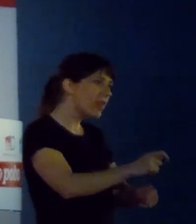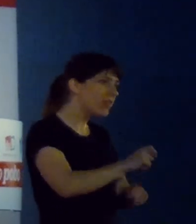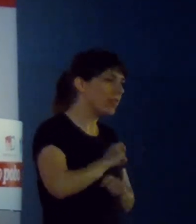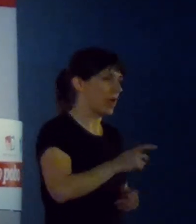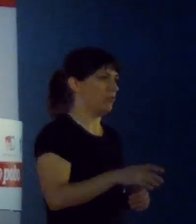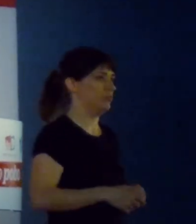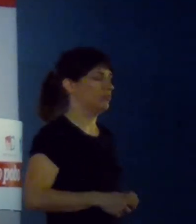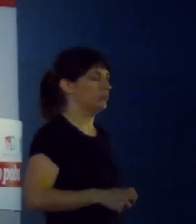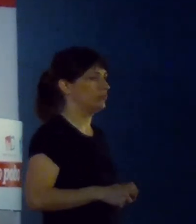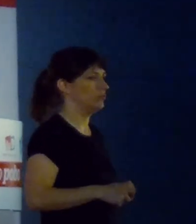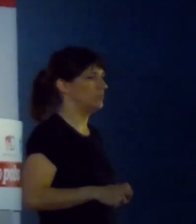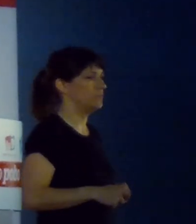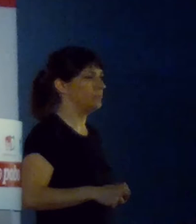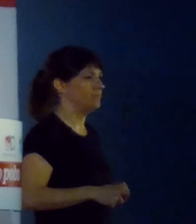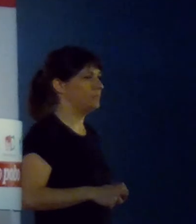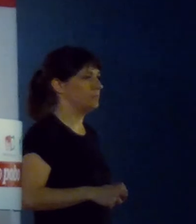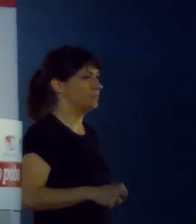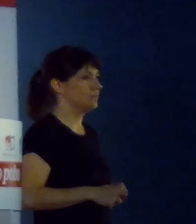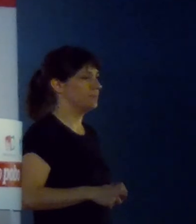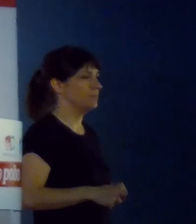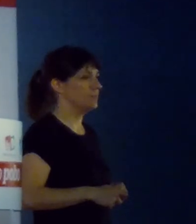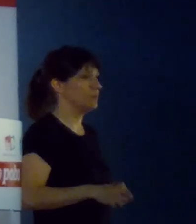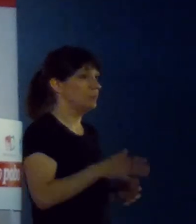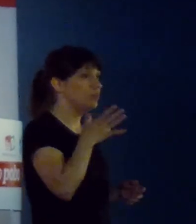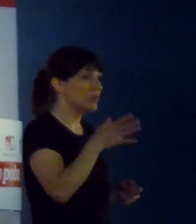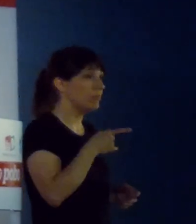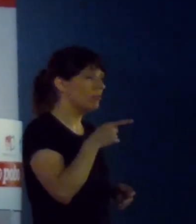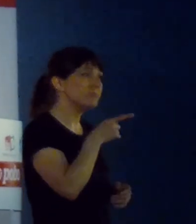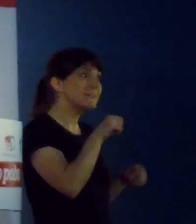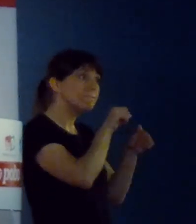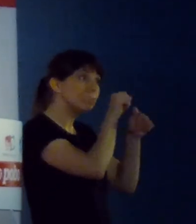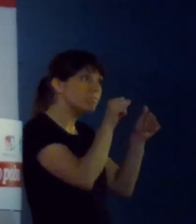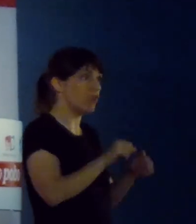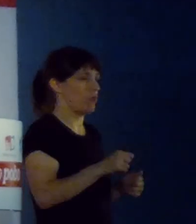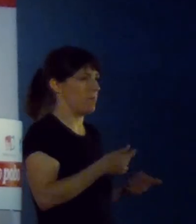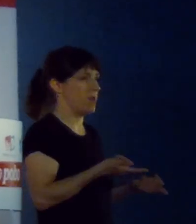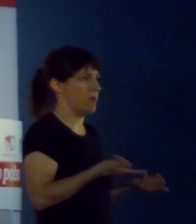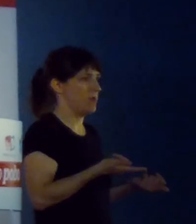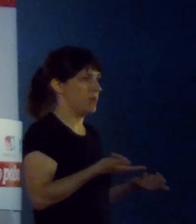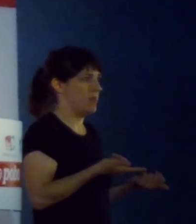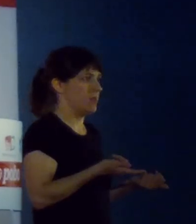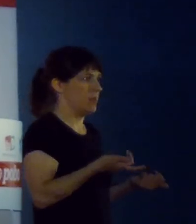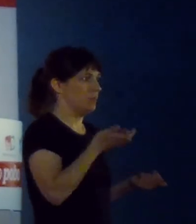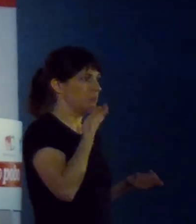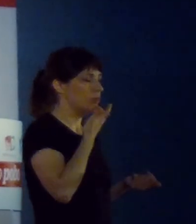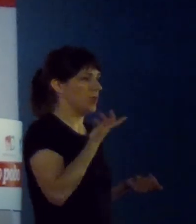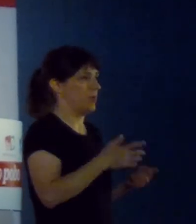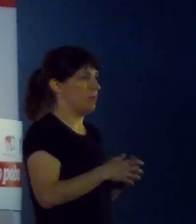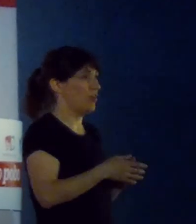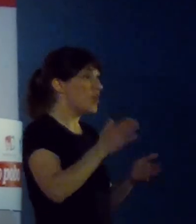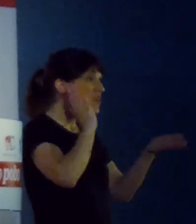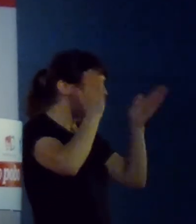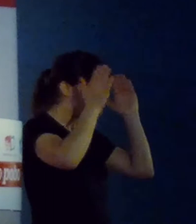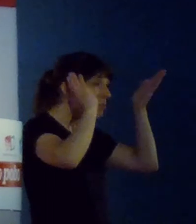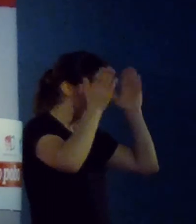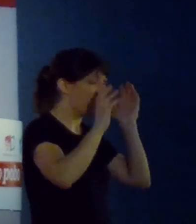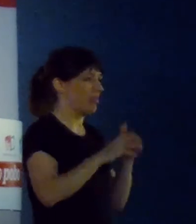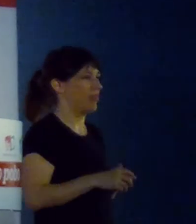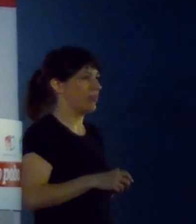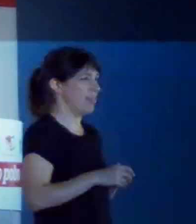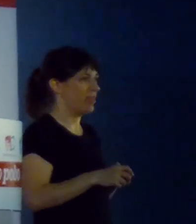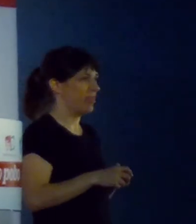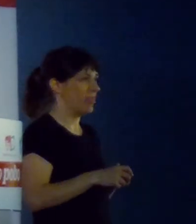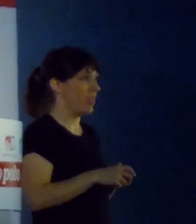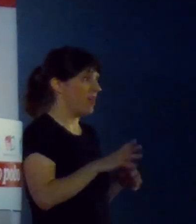controlarnos, porque é a maneira en que podemos evitar que a violencia